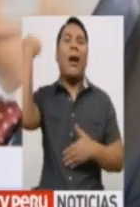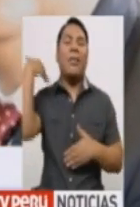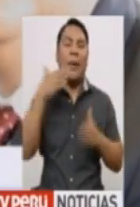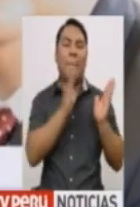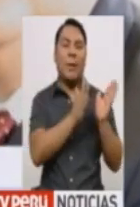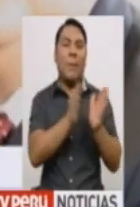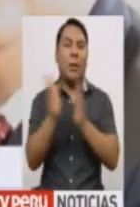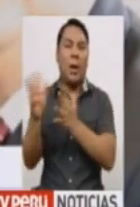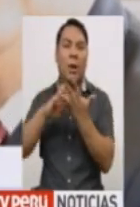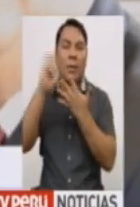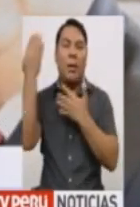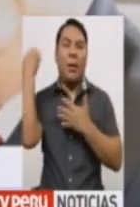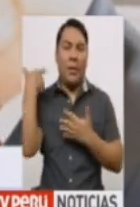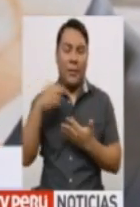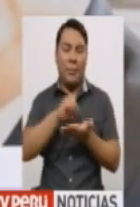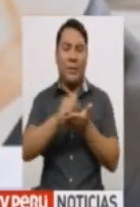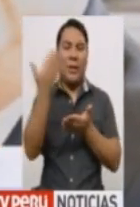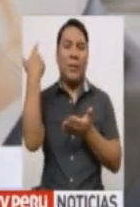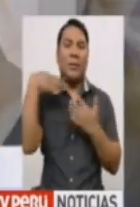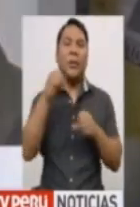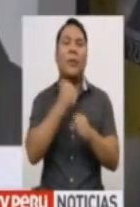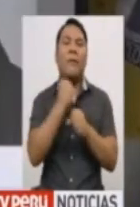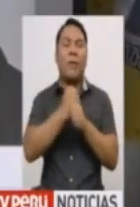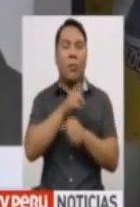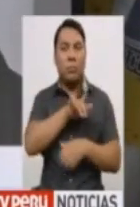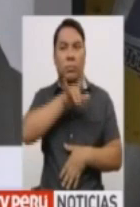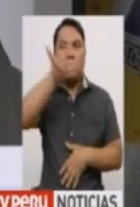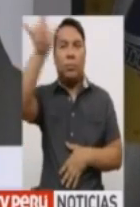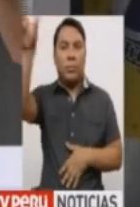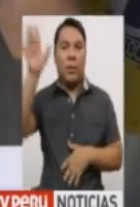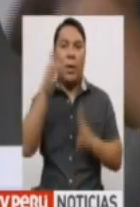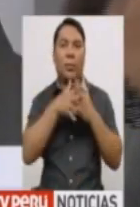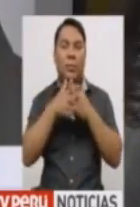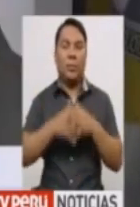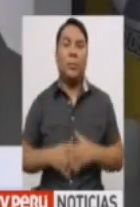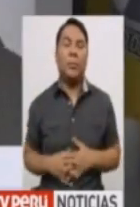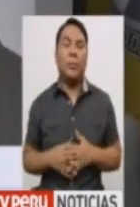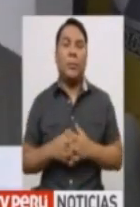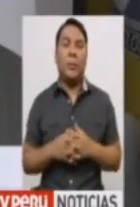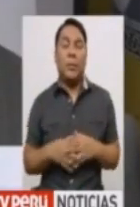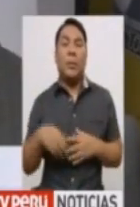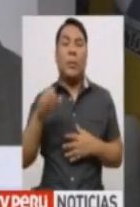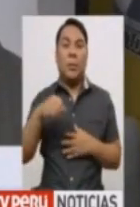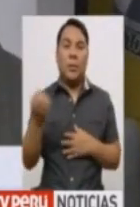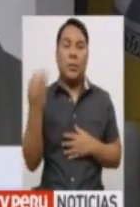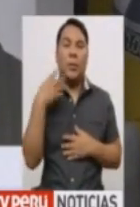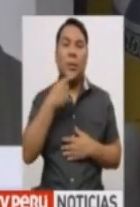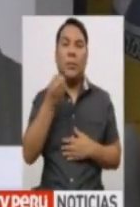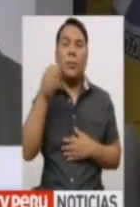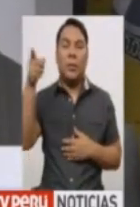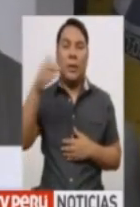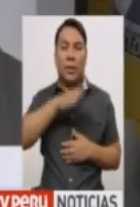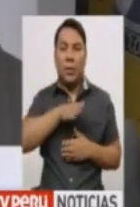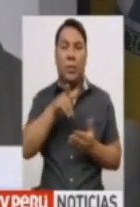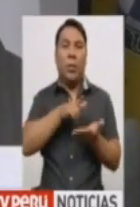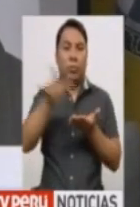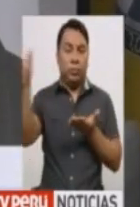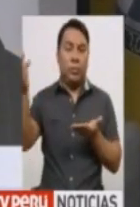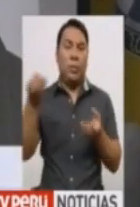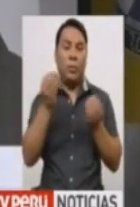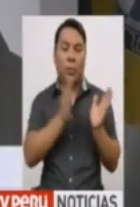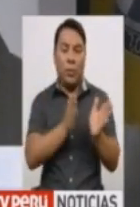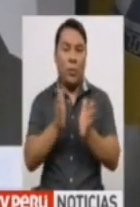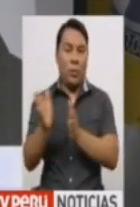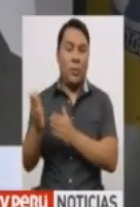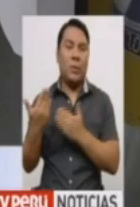Unidos fue planificado con meses de anticipación. Tal vez se demoró unos días por el tema de la defensa técnica, a tratar